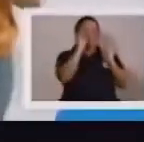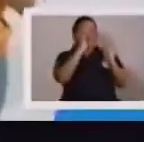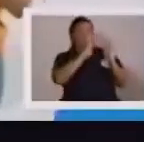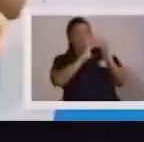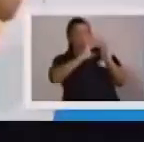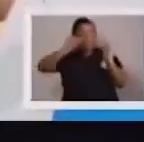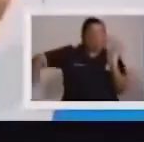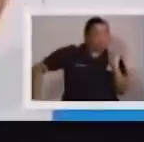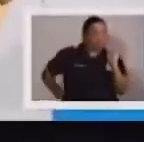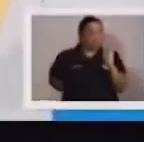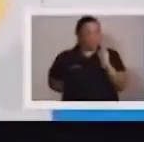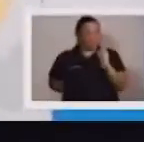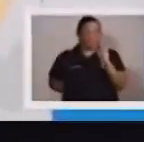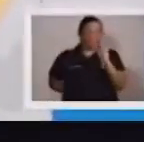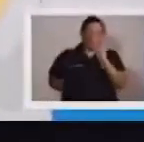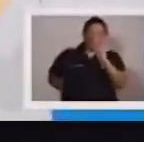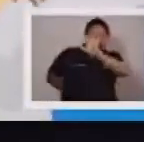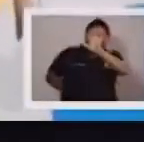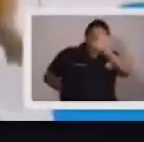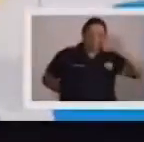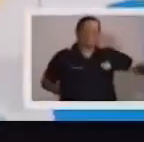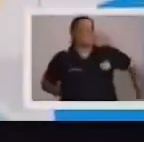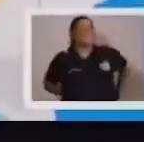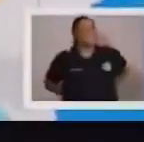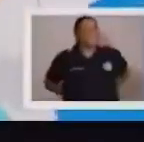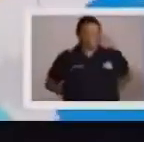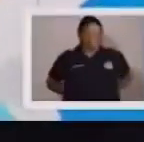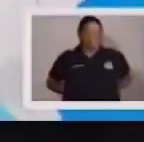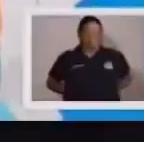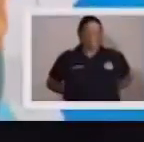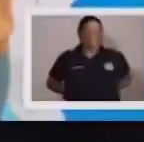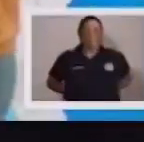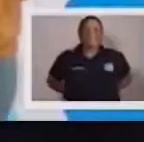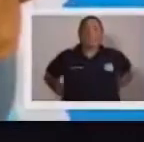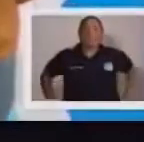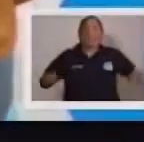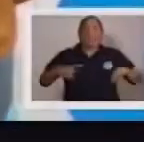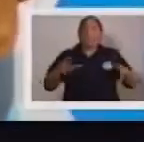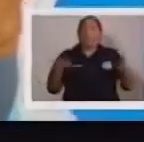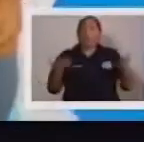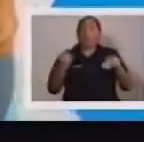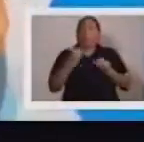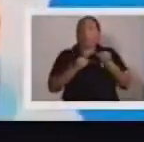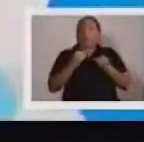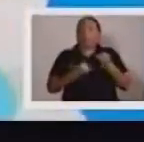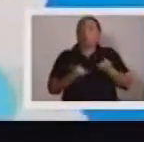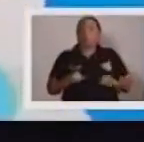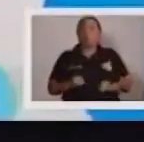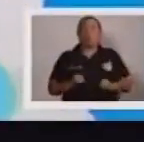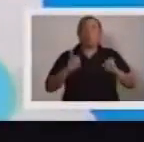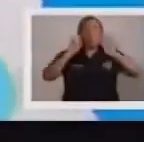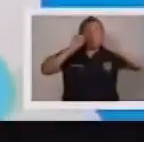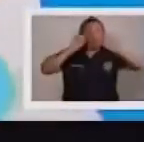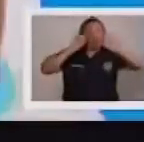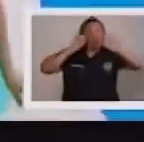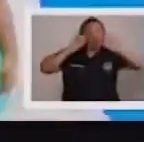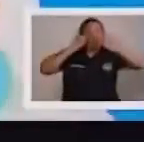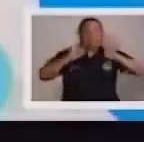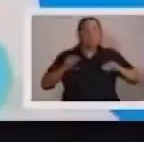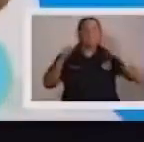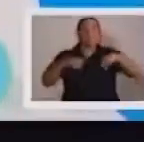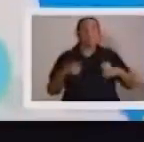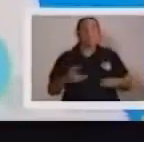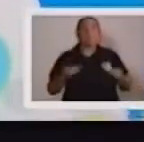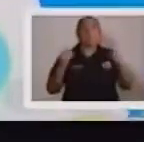ya me voy. Yo también. Y por último, el meñique. El meñique, y para el meñique vamos